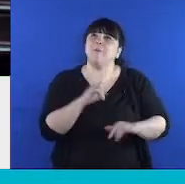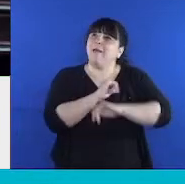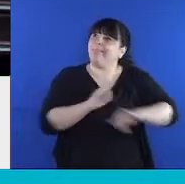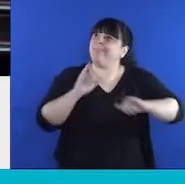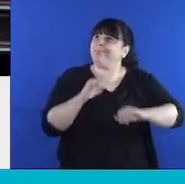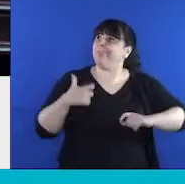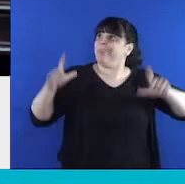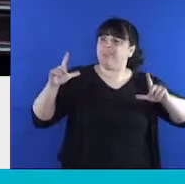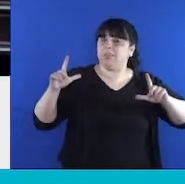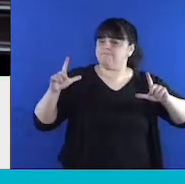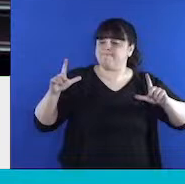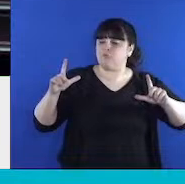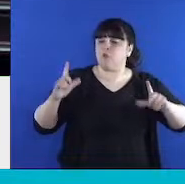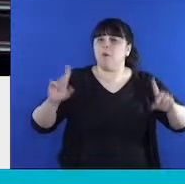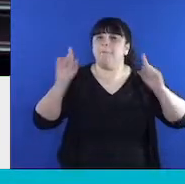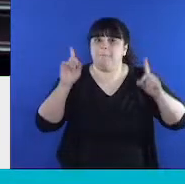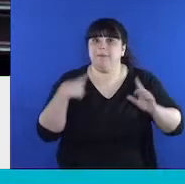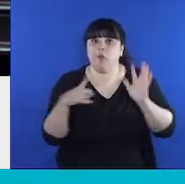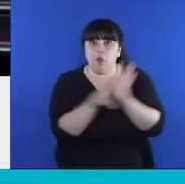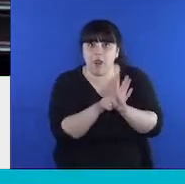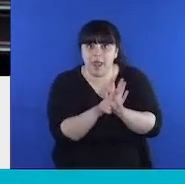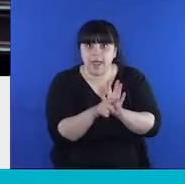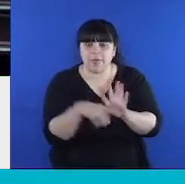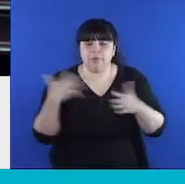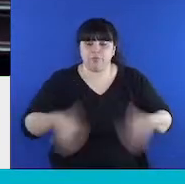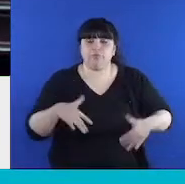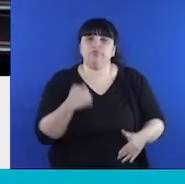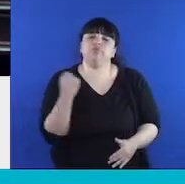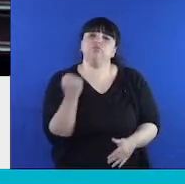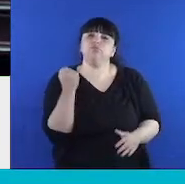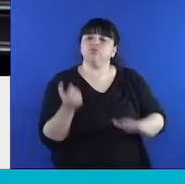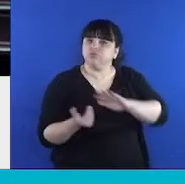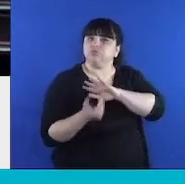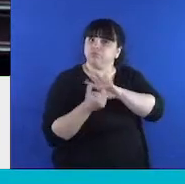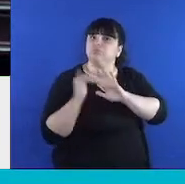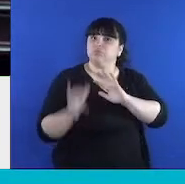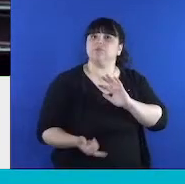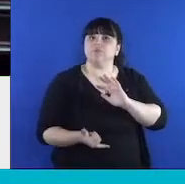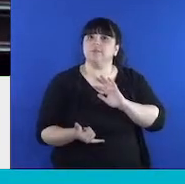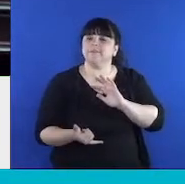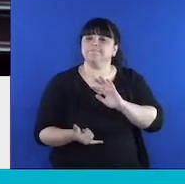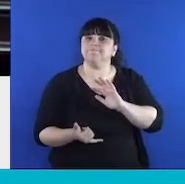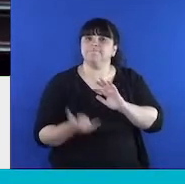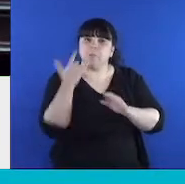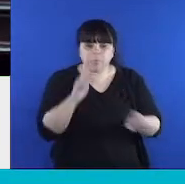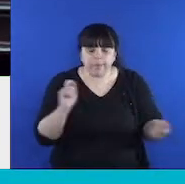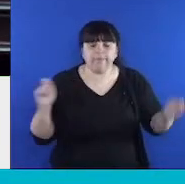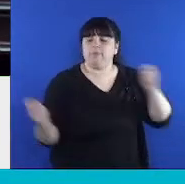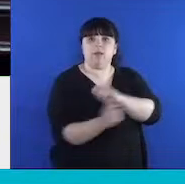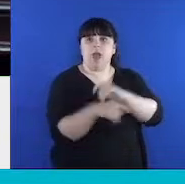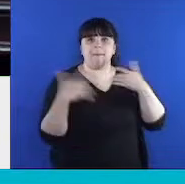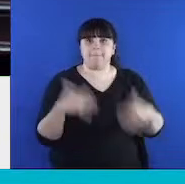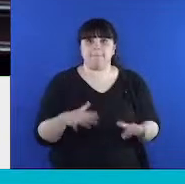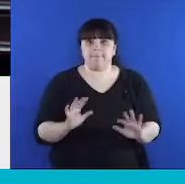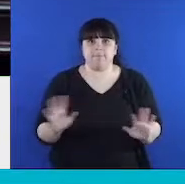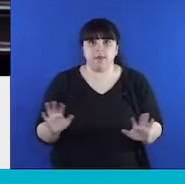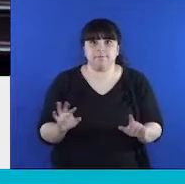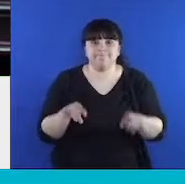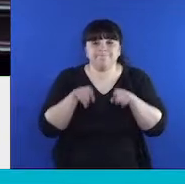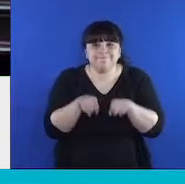legislativo tienen una importancia trascendental. Y observemos que en esos proyectos hubo